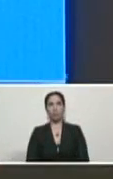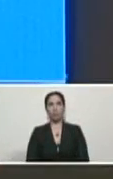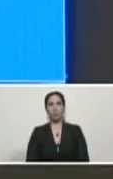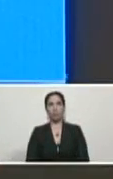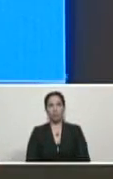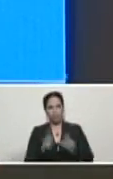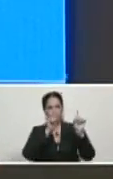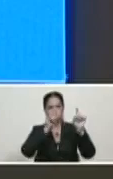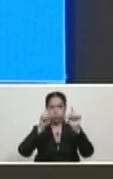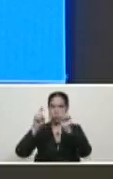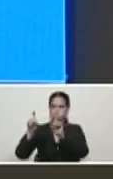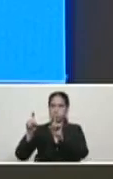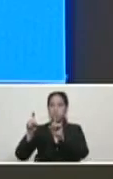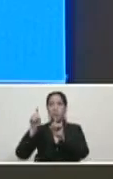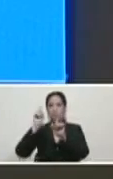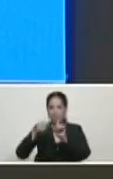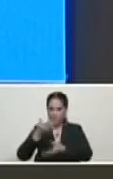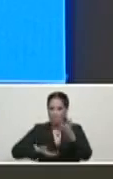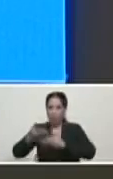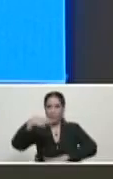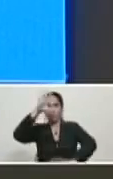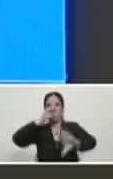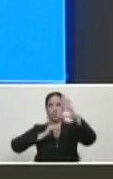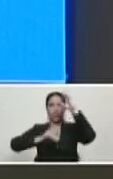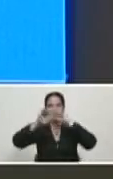Enseñando y aprendiendo.